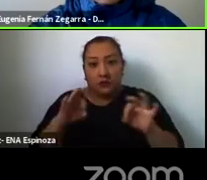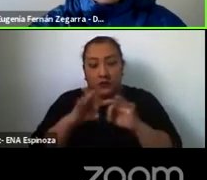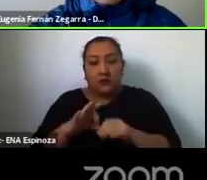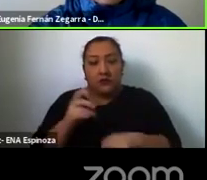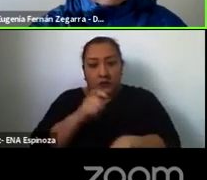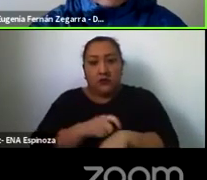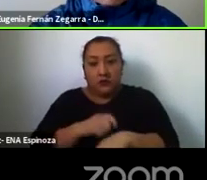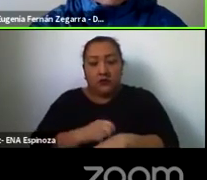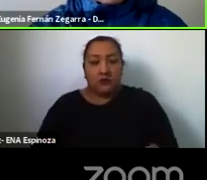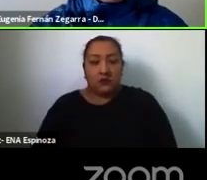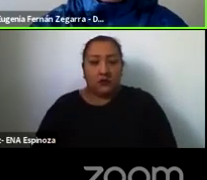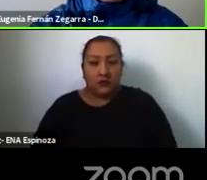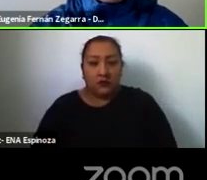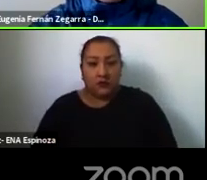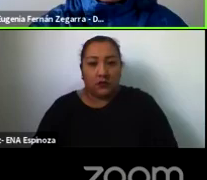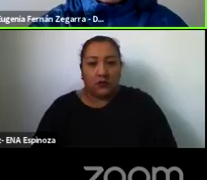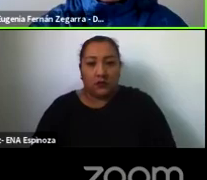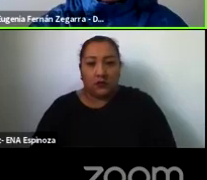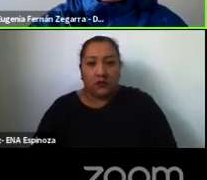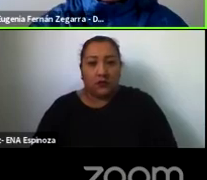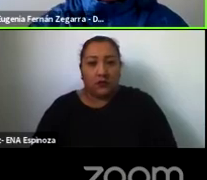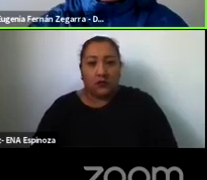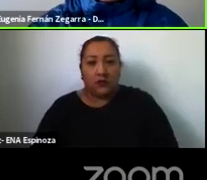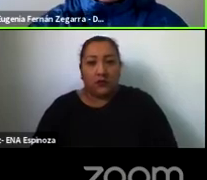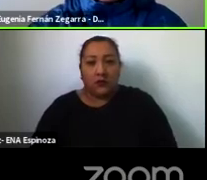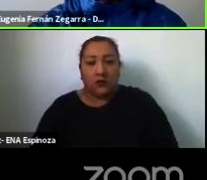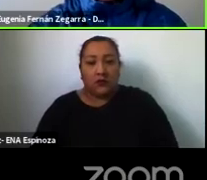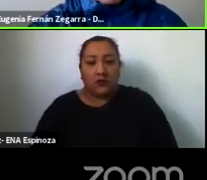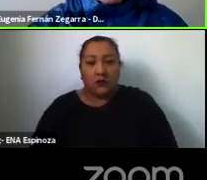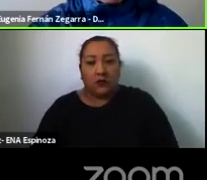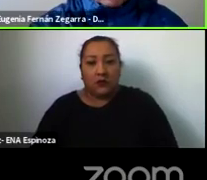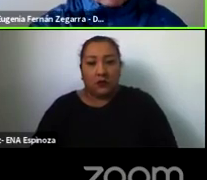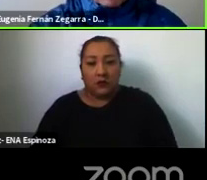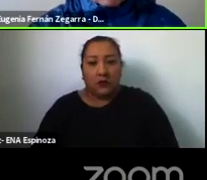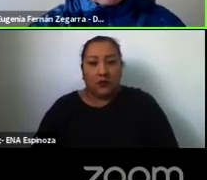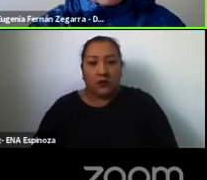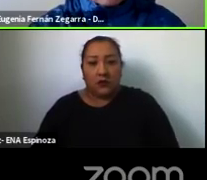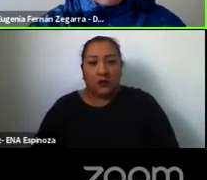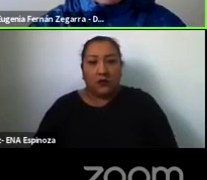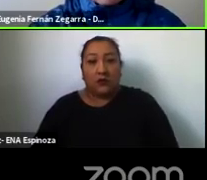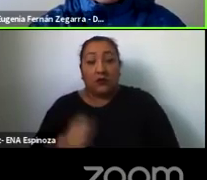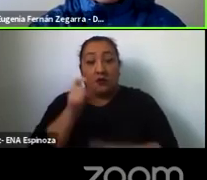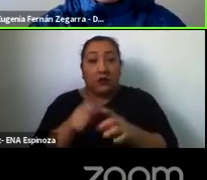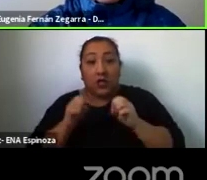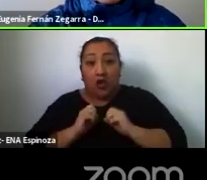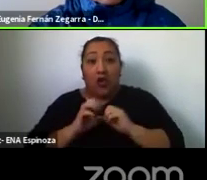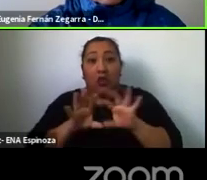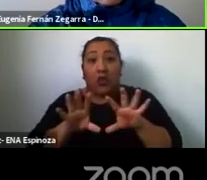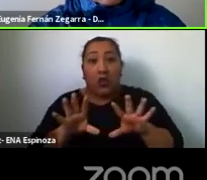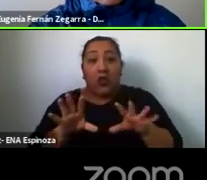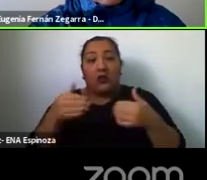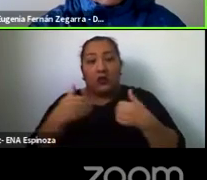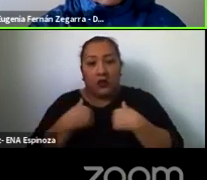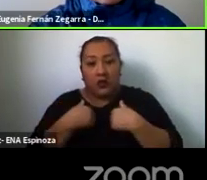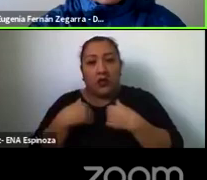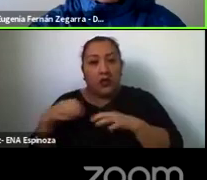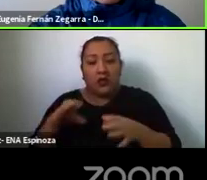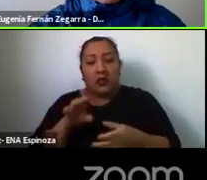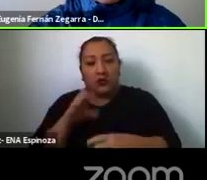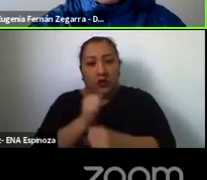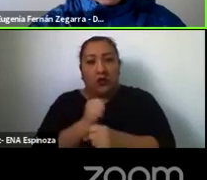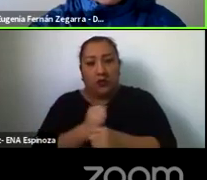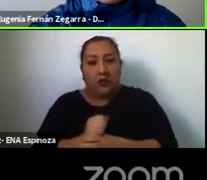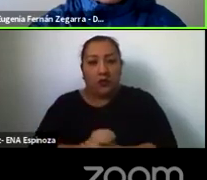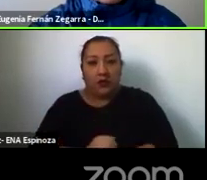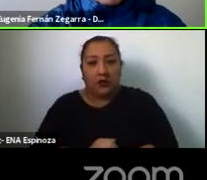momento en que estamos, ¿no es cierto? En la medida en que las personas infectadas iban incrementándose a día. Esta es